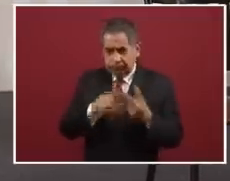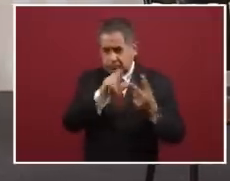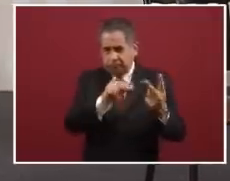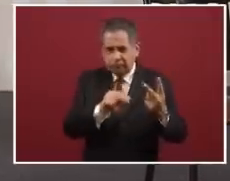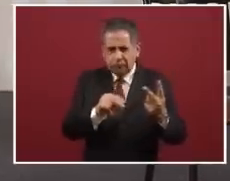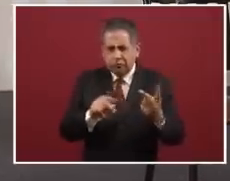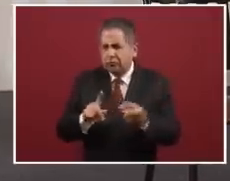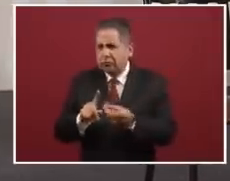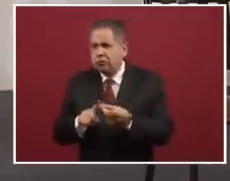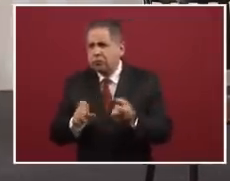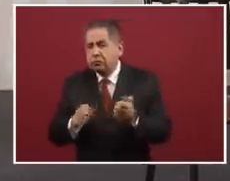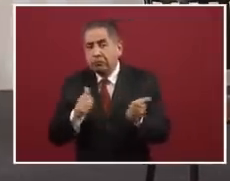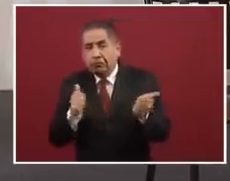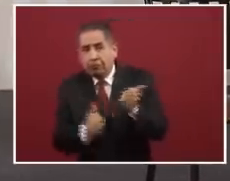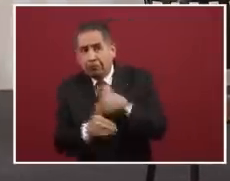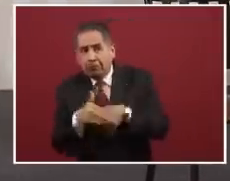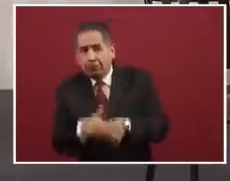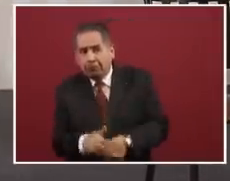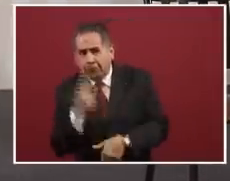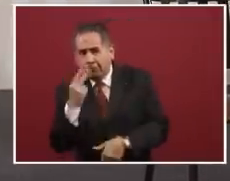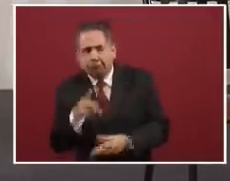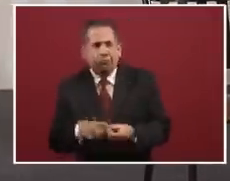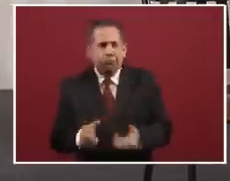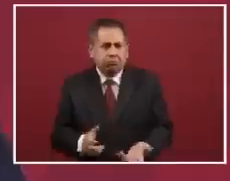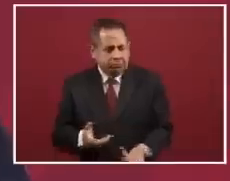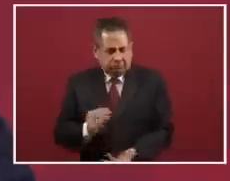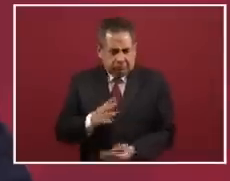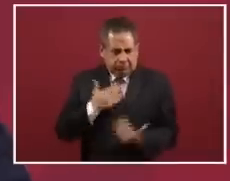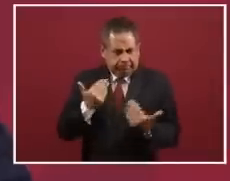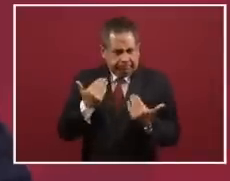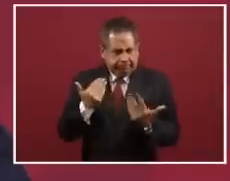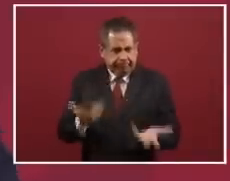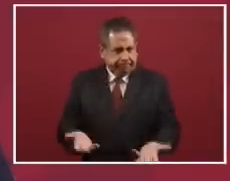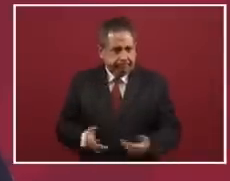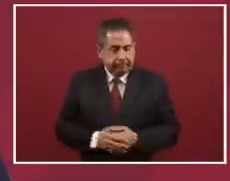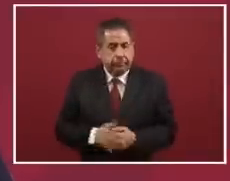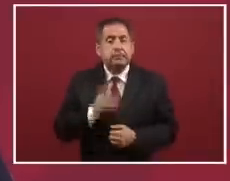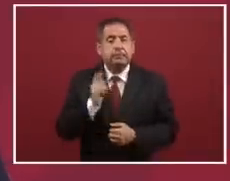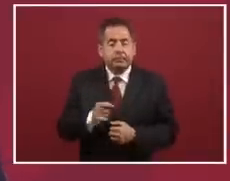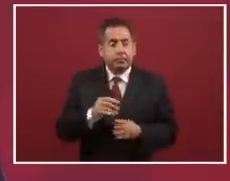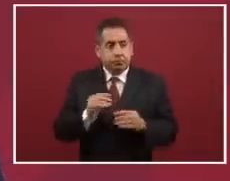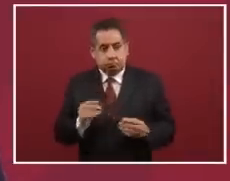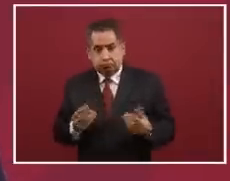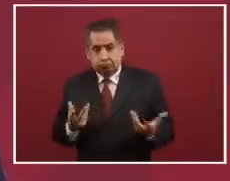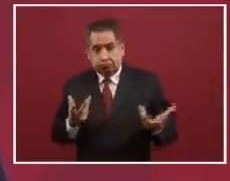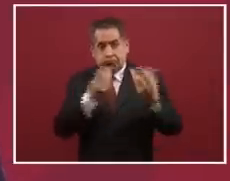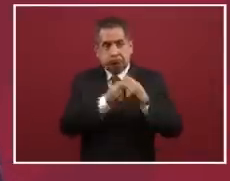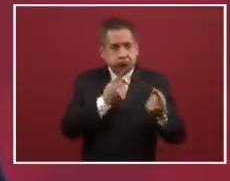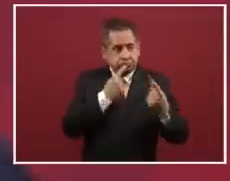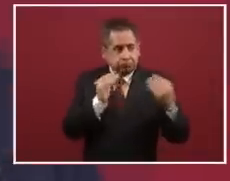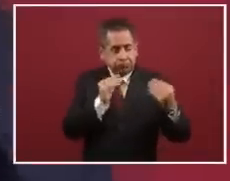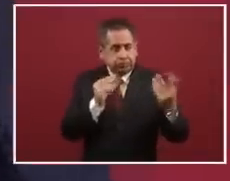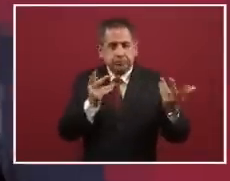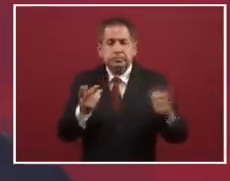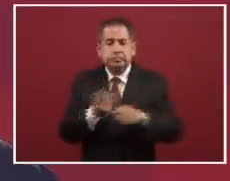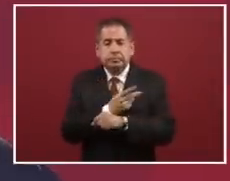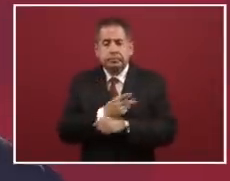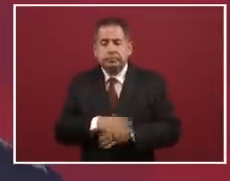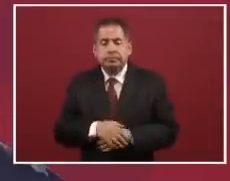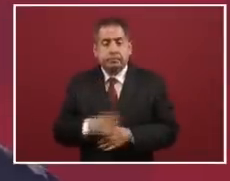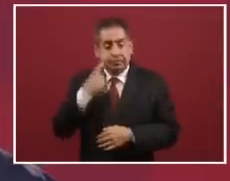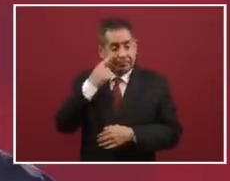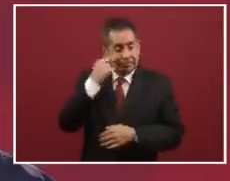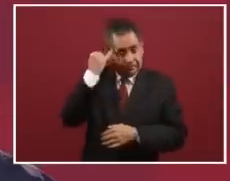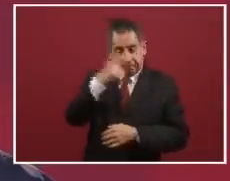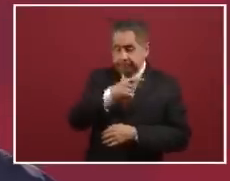estaría el desdoro de México. Al contrario. Ahora, ¿se ganó qué? Una guerra comercial, te ponen